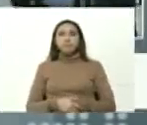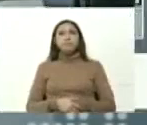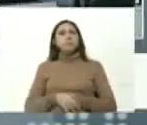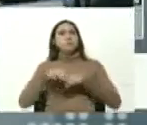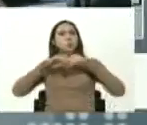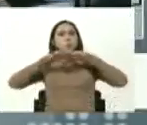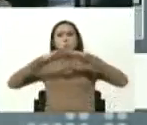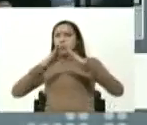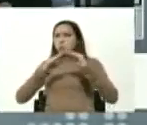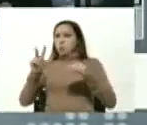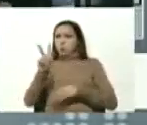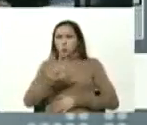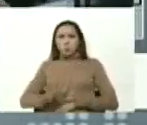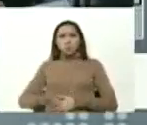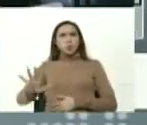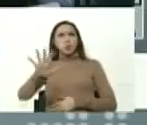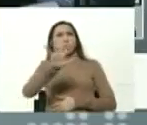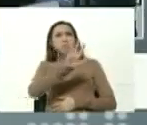desplegados por todo el país.